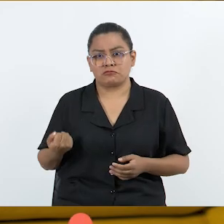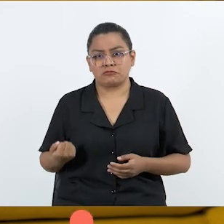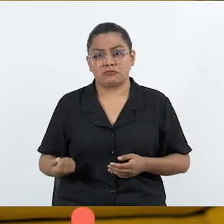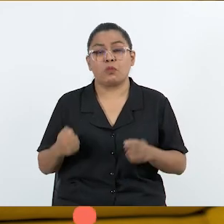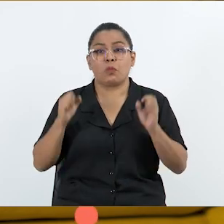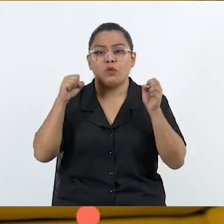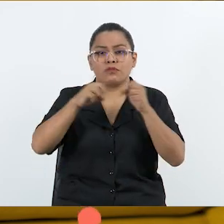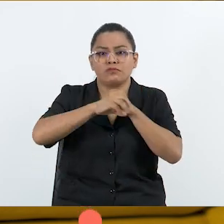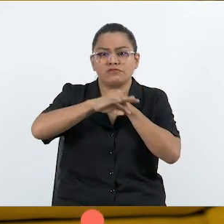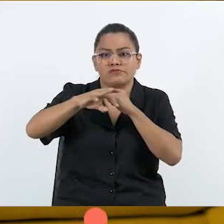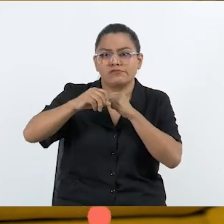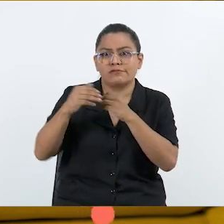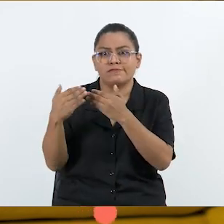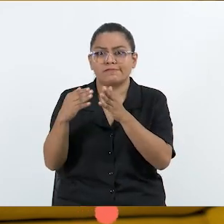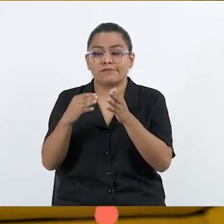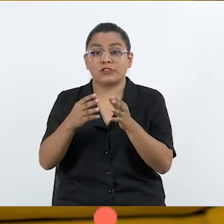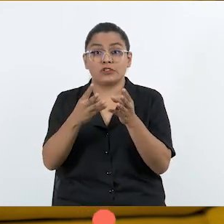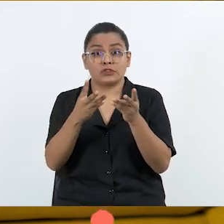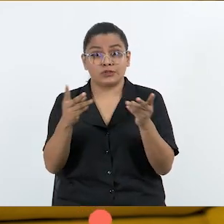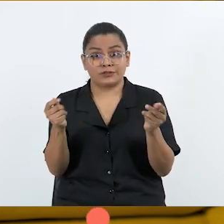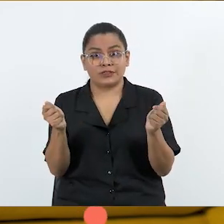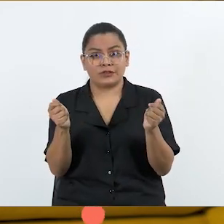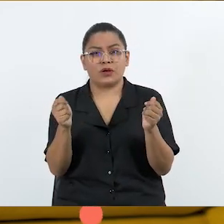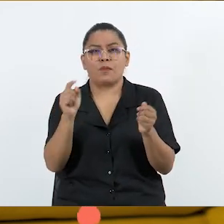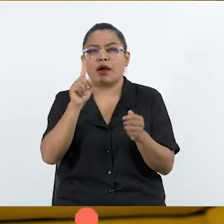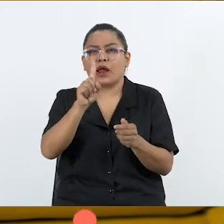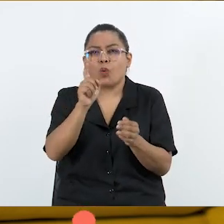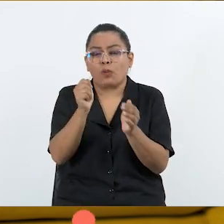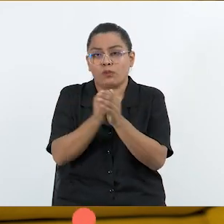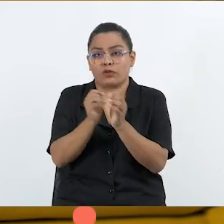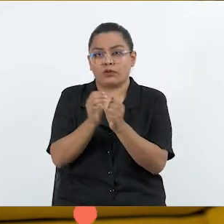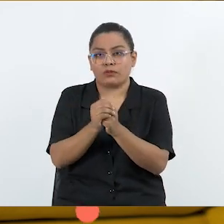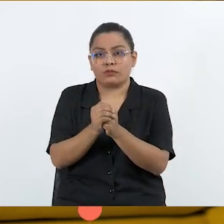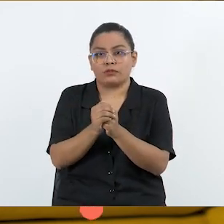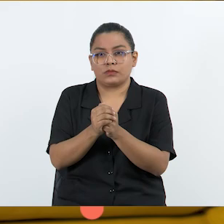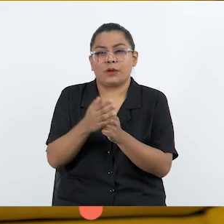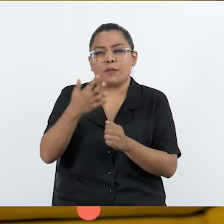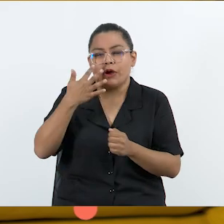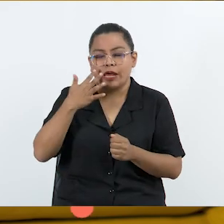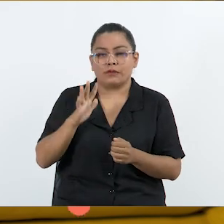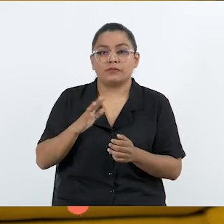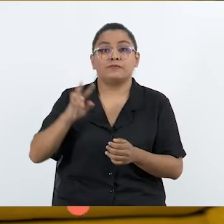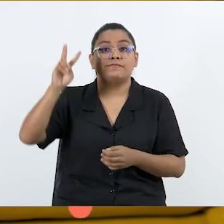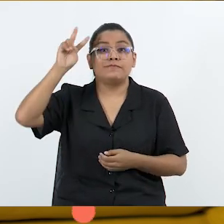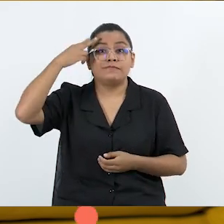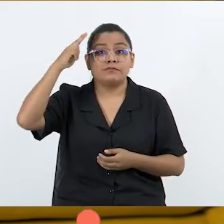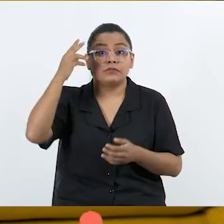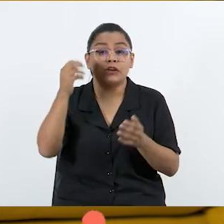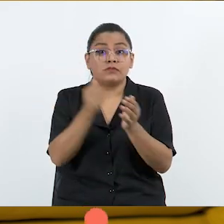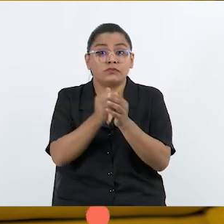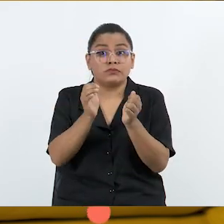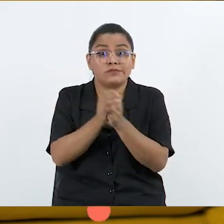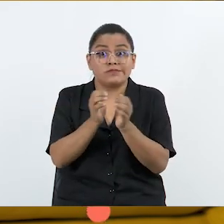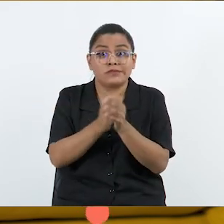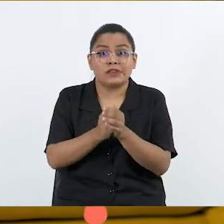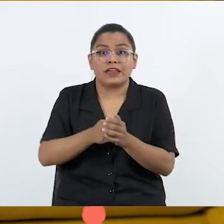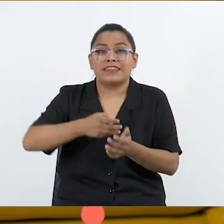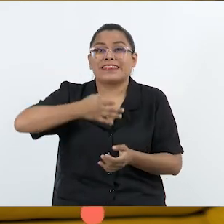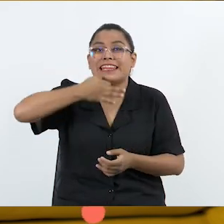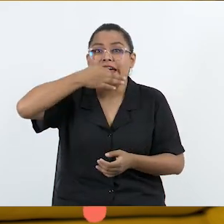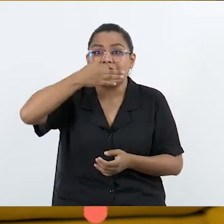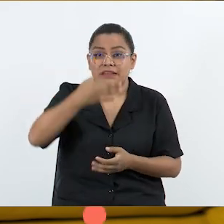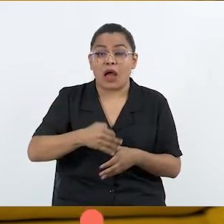Diferentes estudiantes pueden promover diversas soluciones para el problema. Si eso fuera así, significa que el